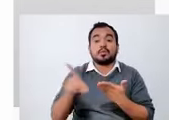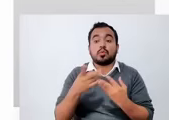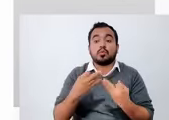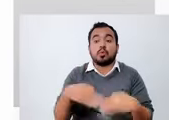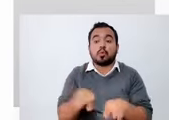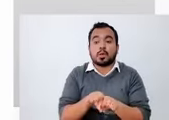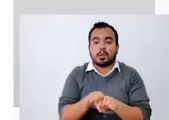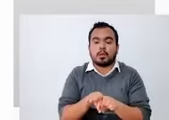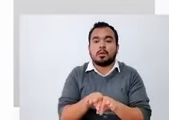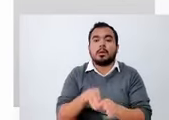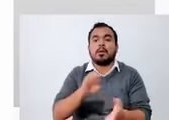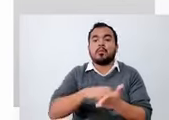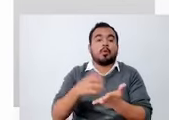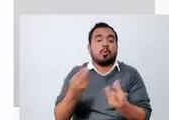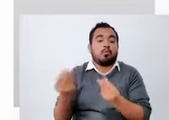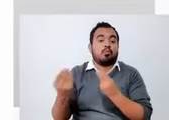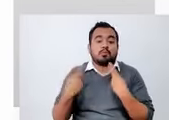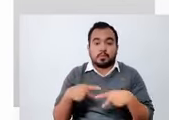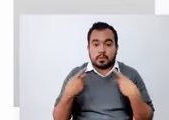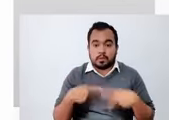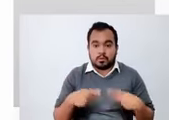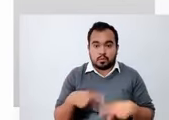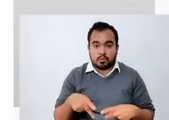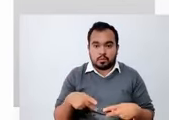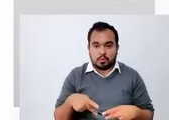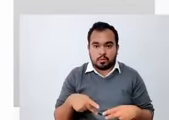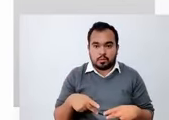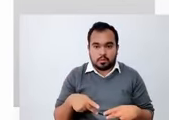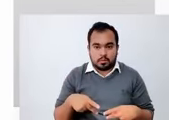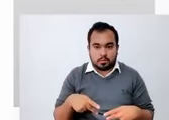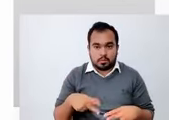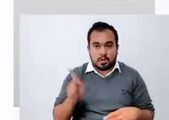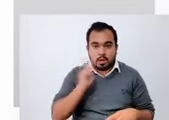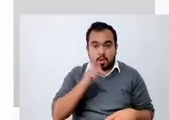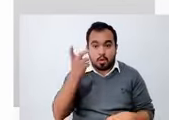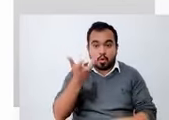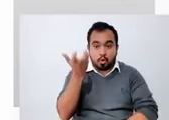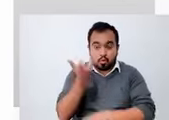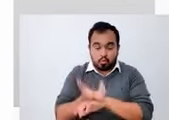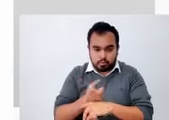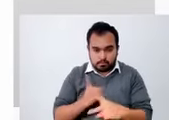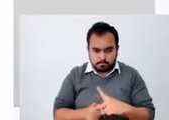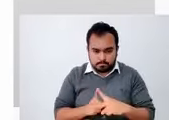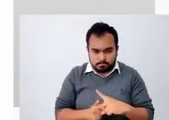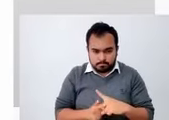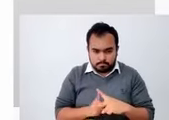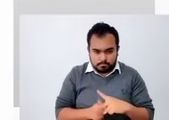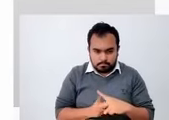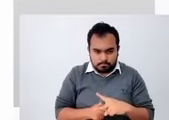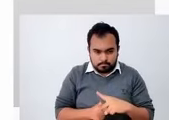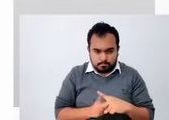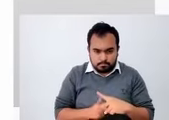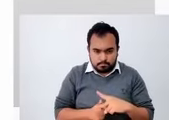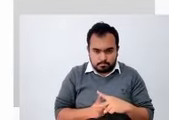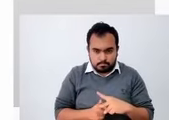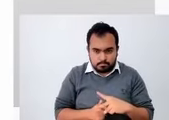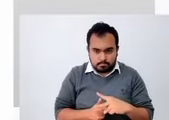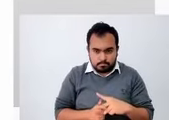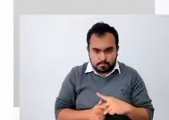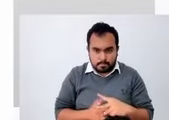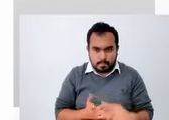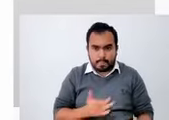de muchos? Bueno, pues vamos a verlo. En Estados Unidos se calculó que, como comentaba